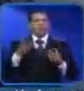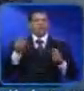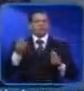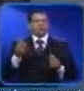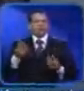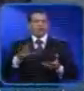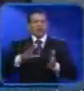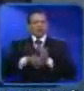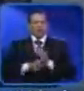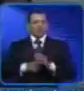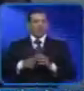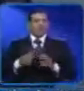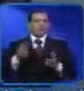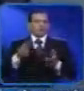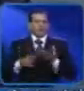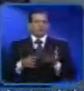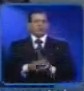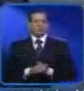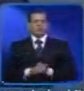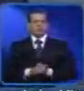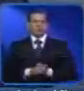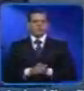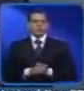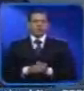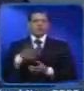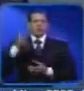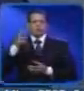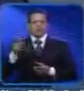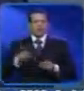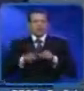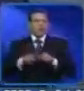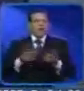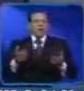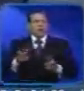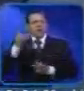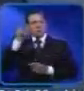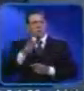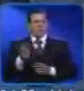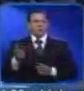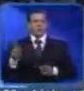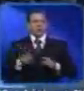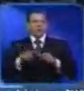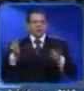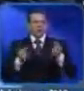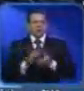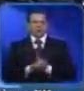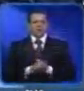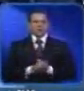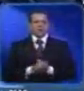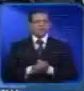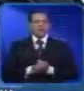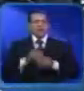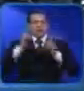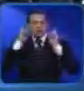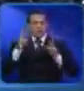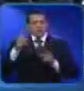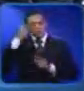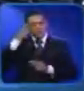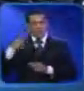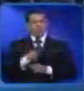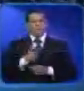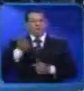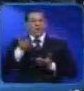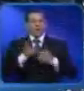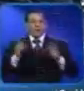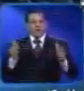consecuencias de los robos, de los hurtos, de los asesinatos, igual que una persona que ve un carro. El tránsito en la autopista para uno es como más